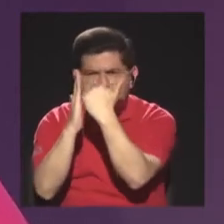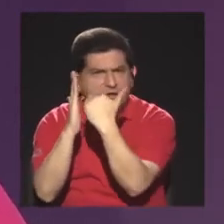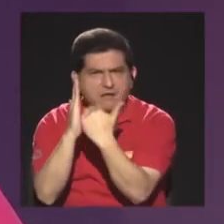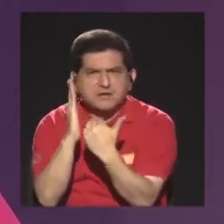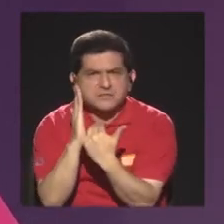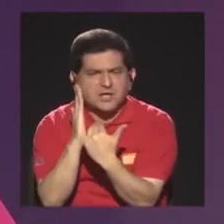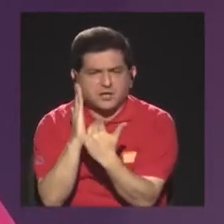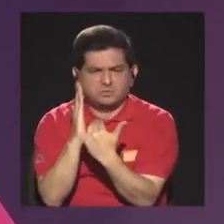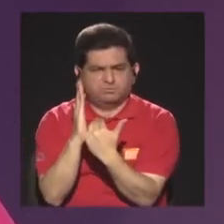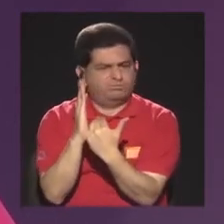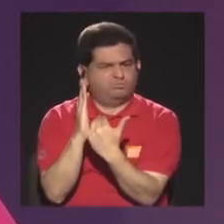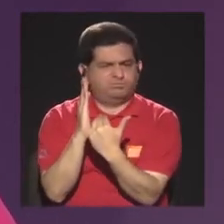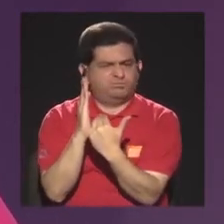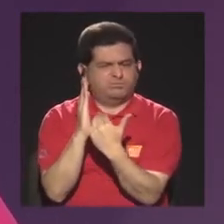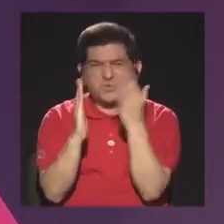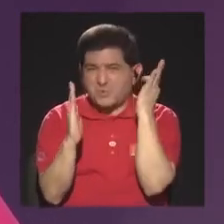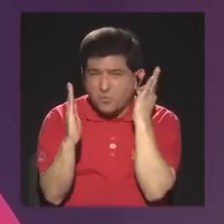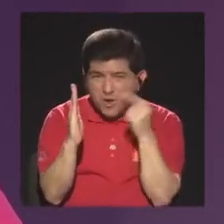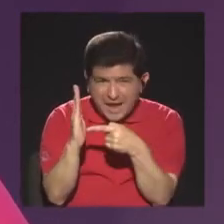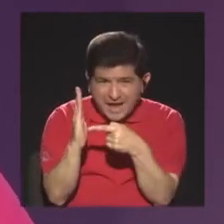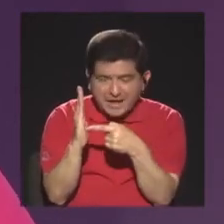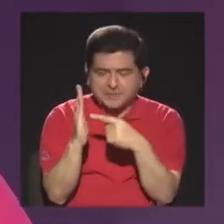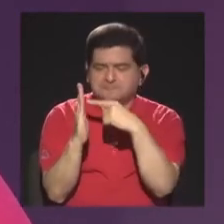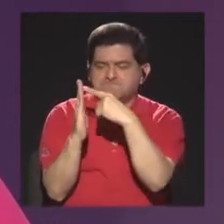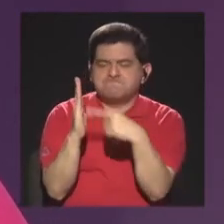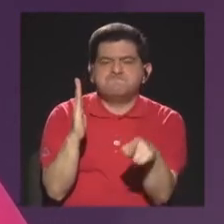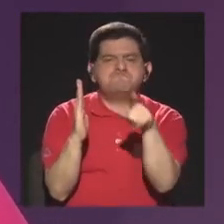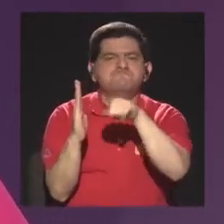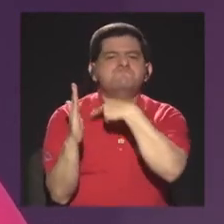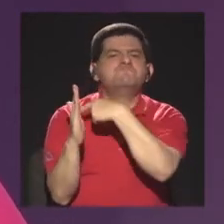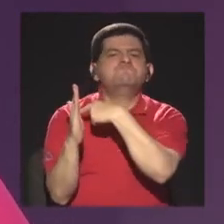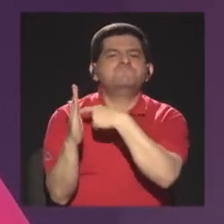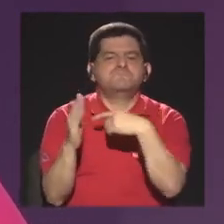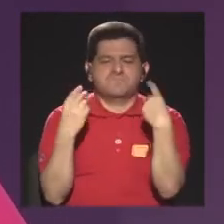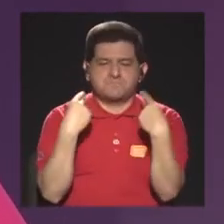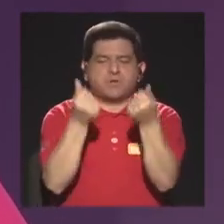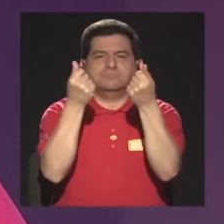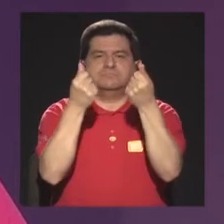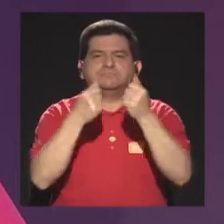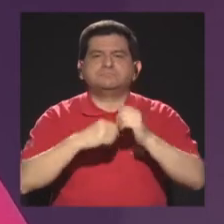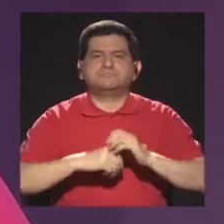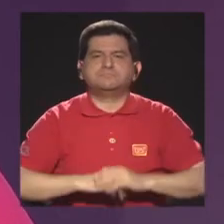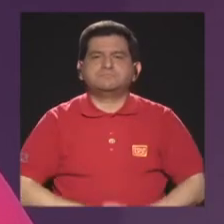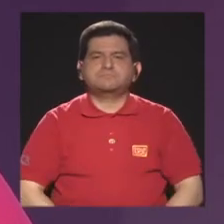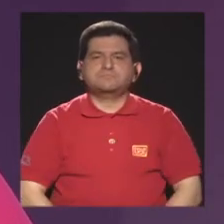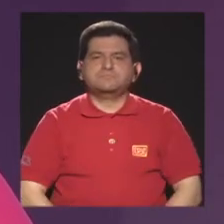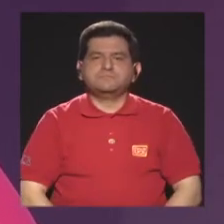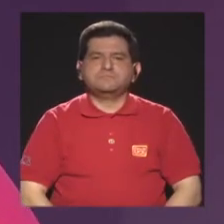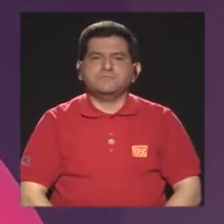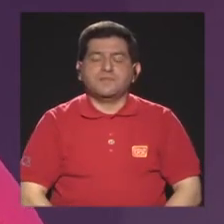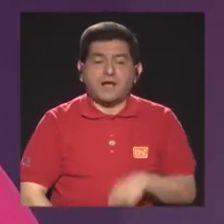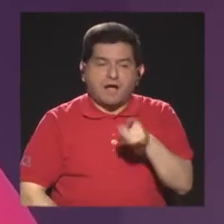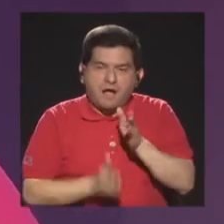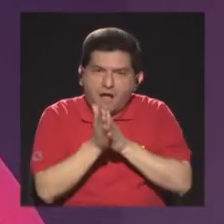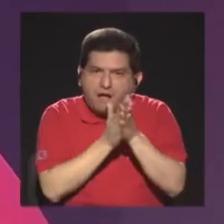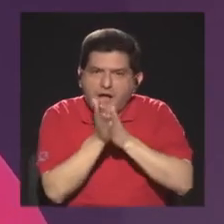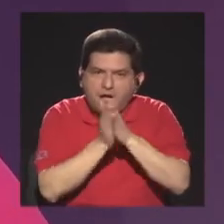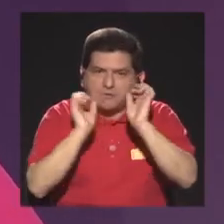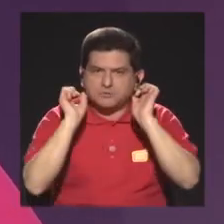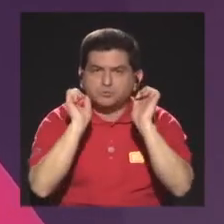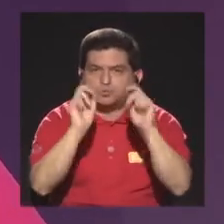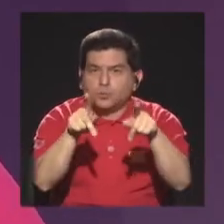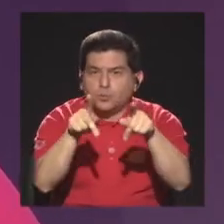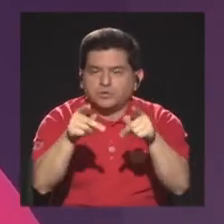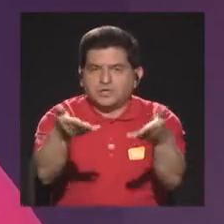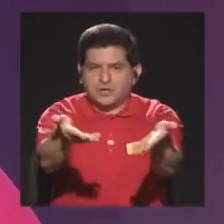se sonaba el nombre de mujer, te lo tachaban de una vez. Y tuve que aprovechar la oportunidad